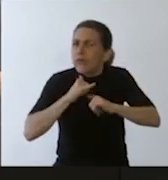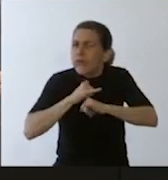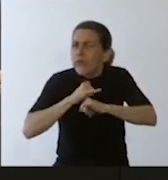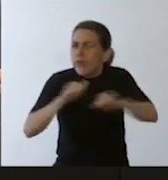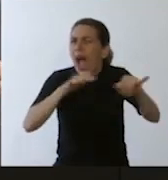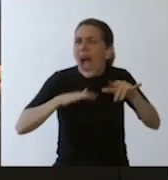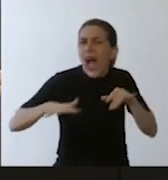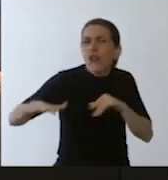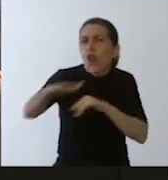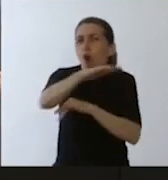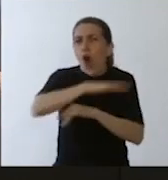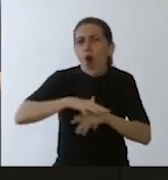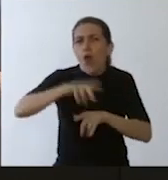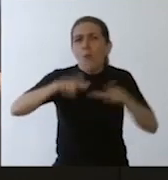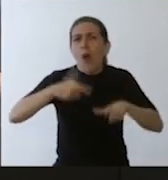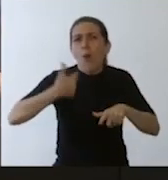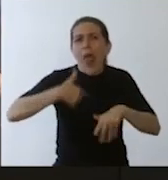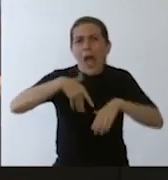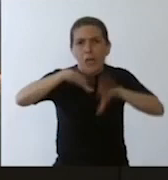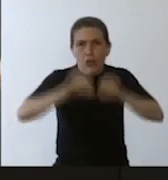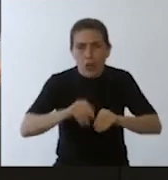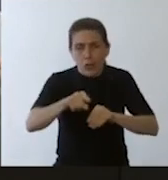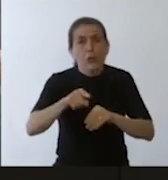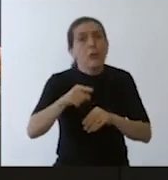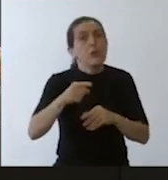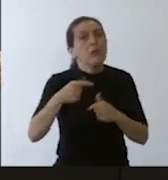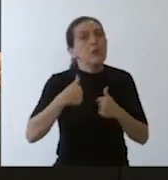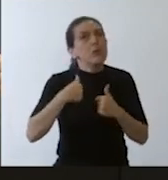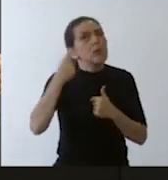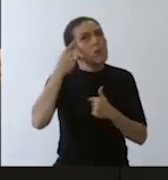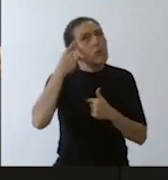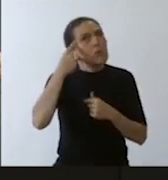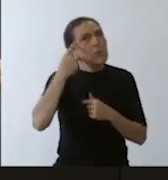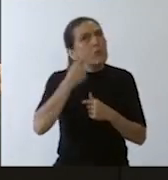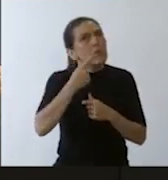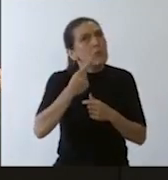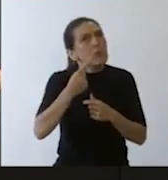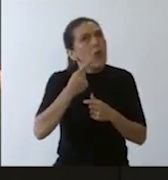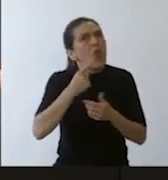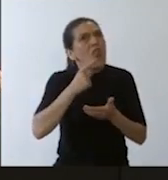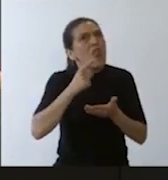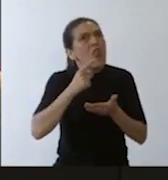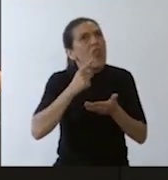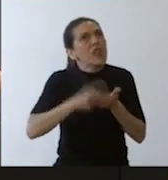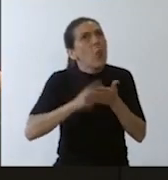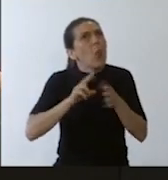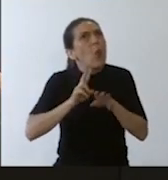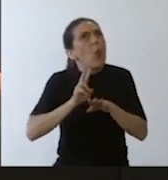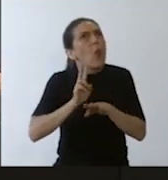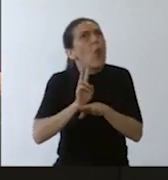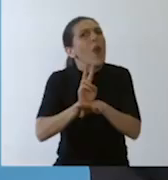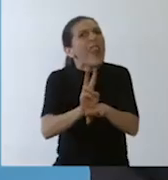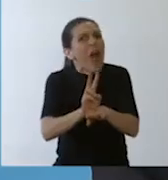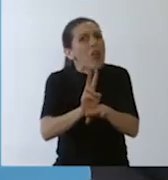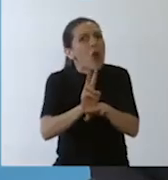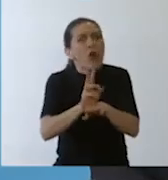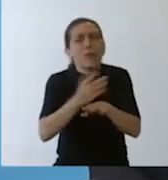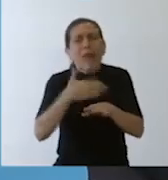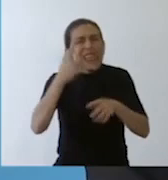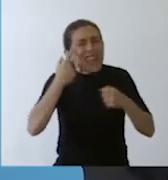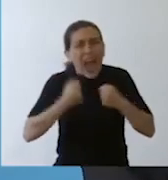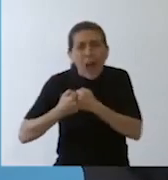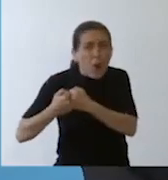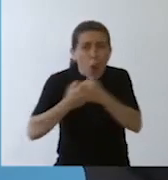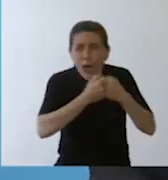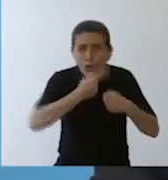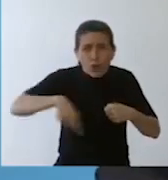población. Y yo diría que la medida que quizás más consenso tuvo fue